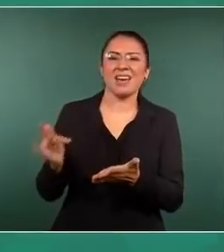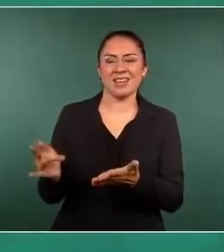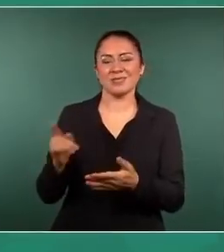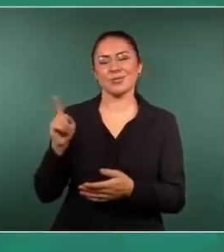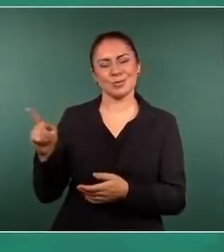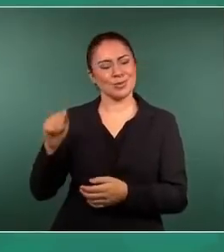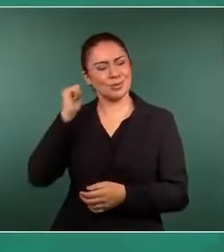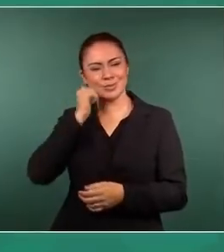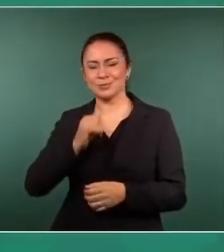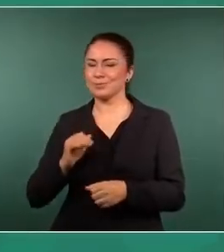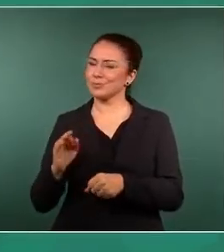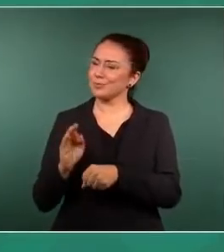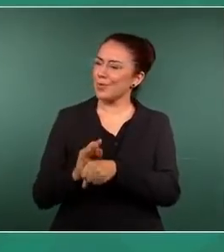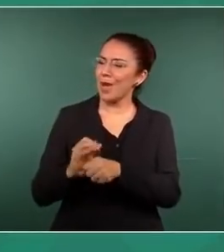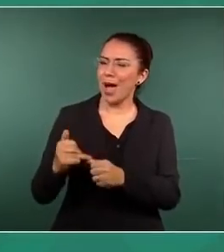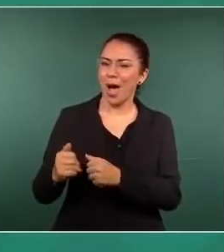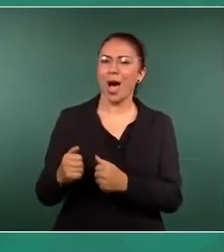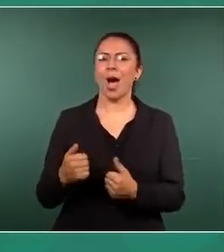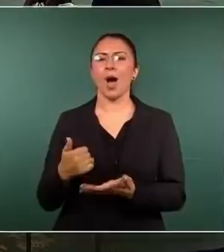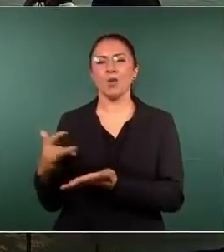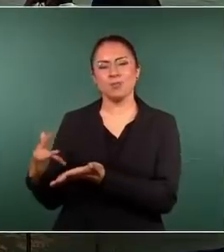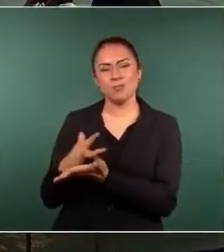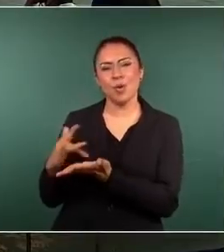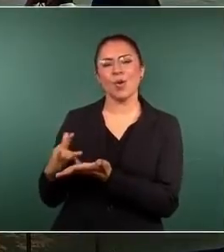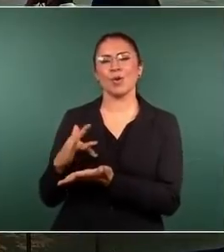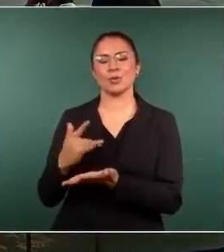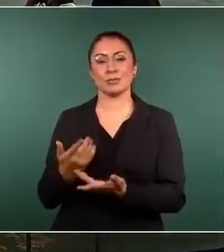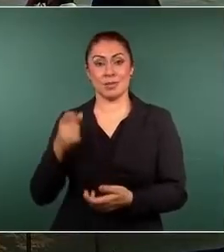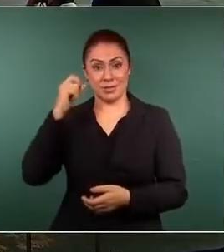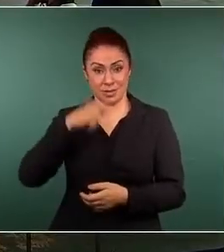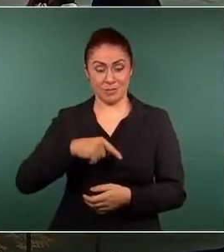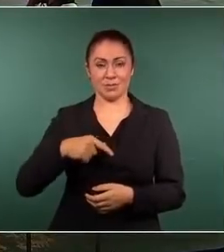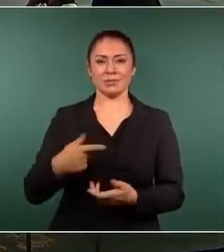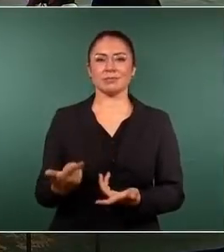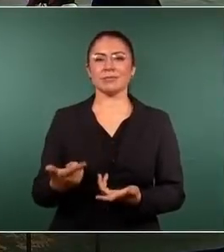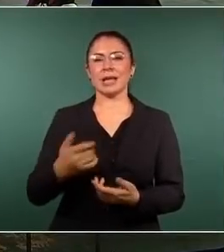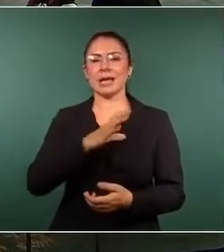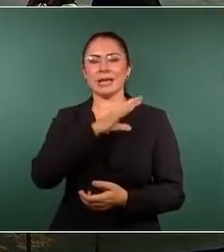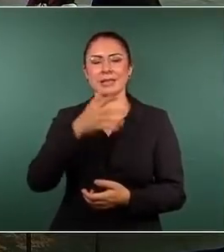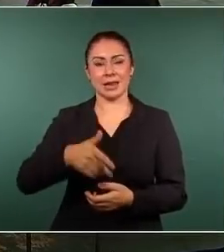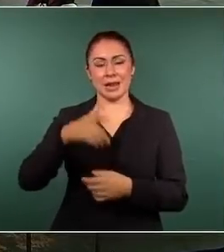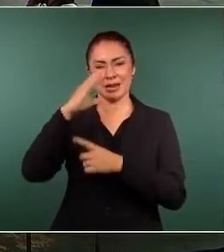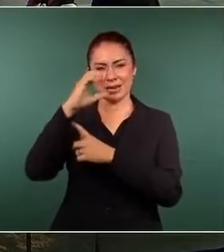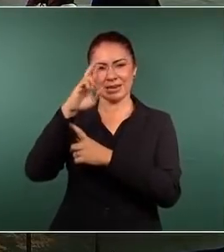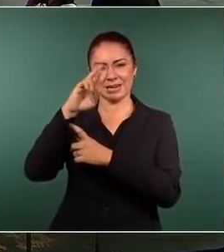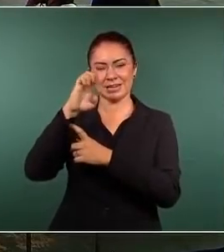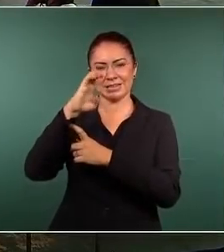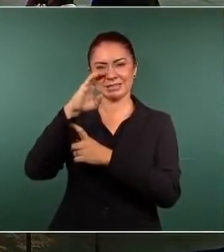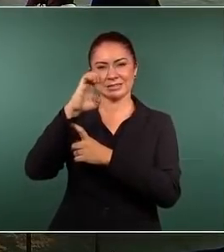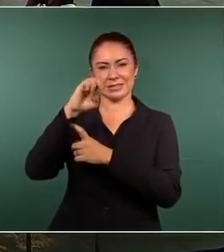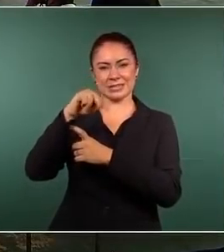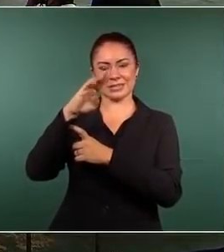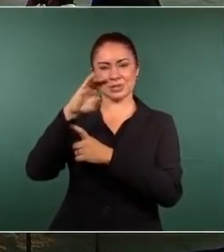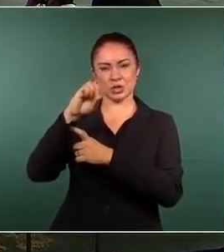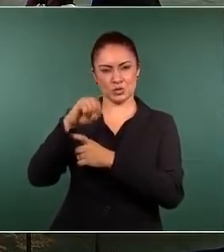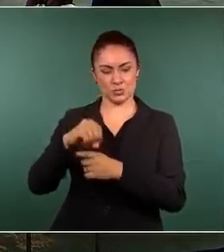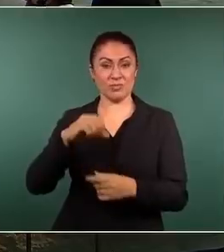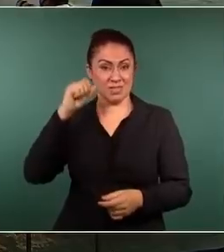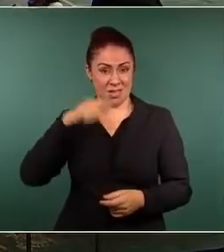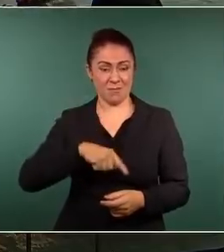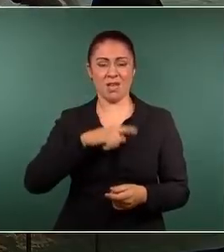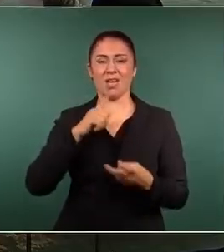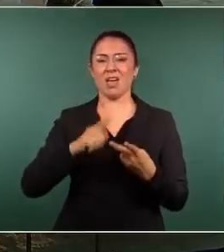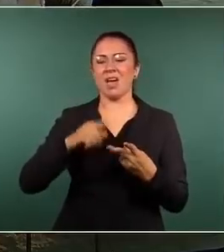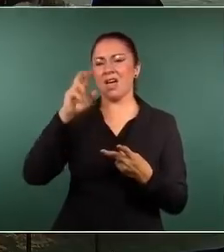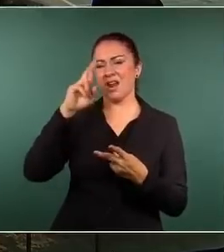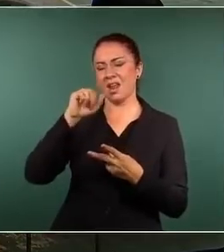su respaldo también a mi general secretario luis crecencio sandoval gonzález a mi almirante josé